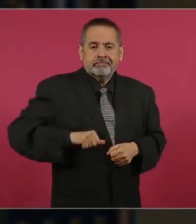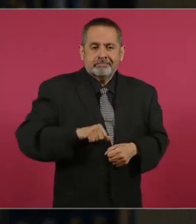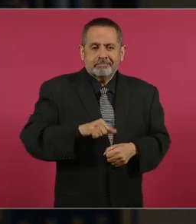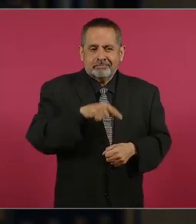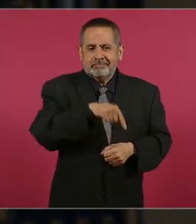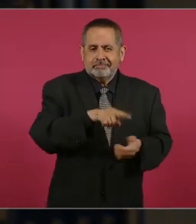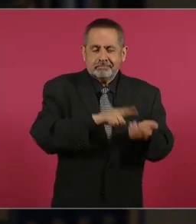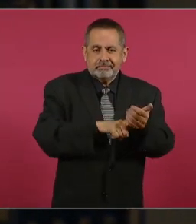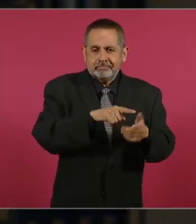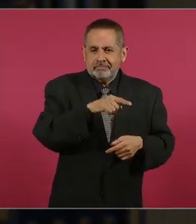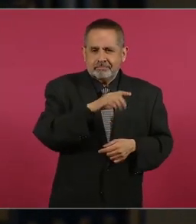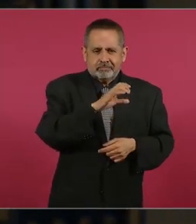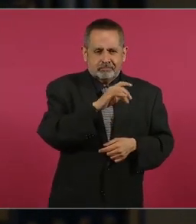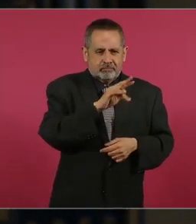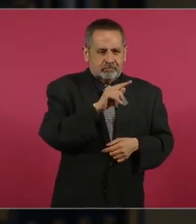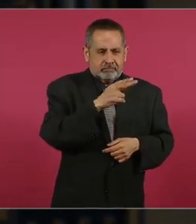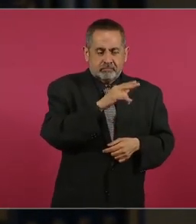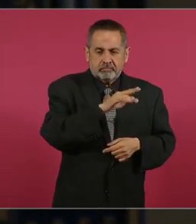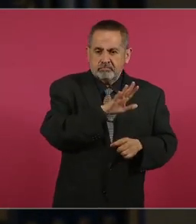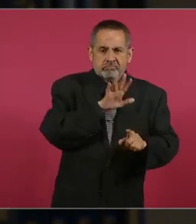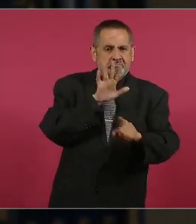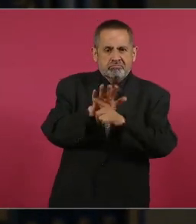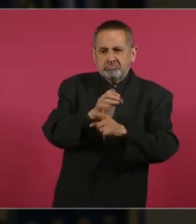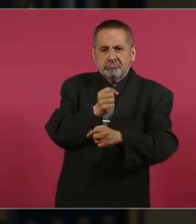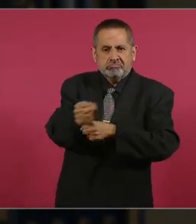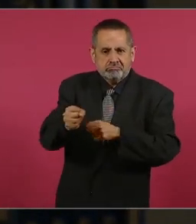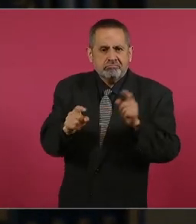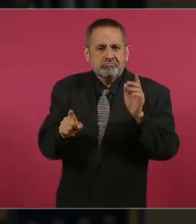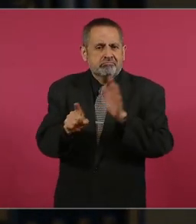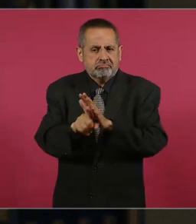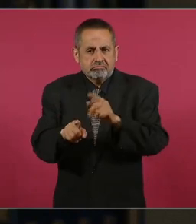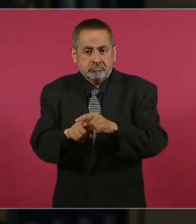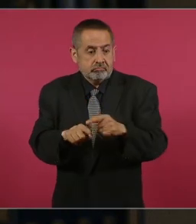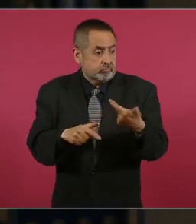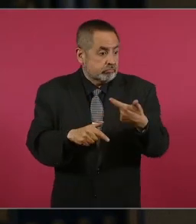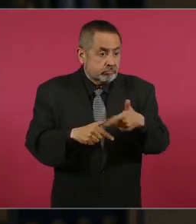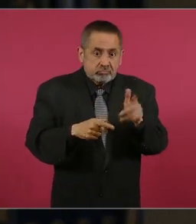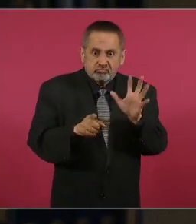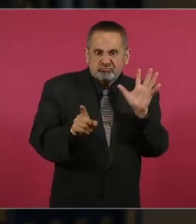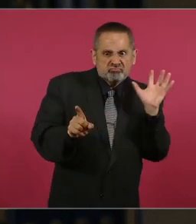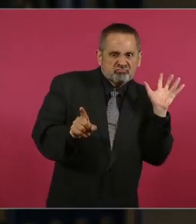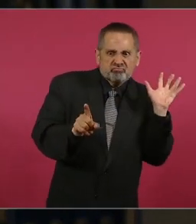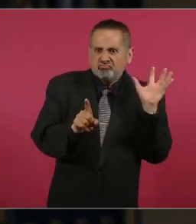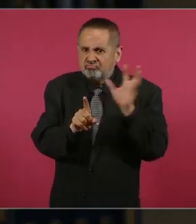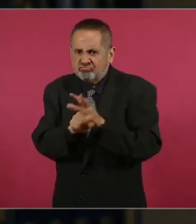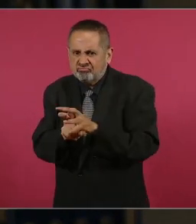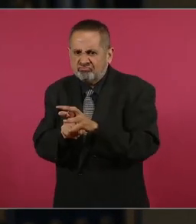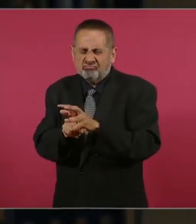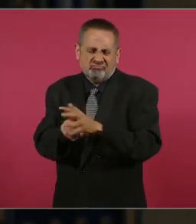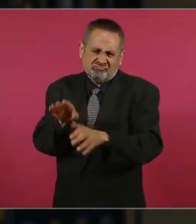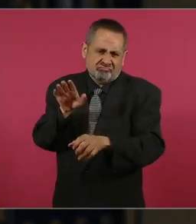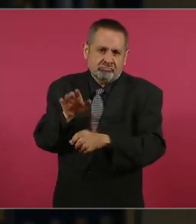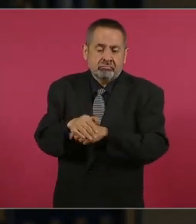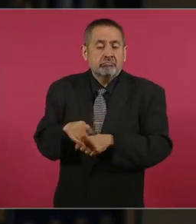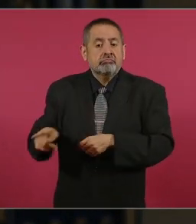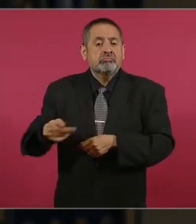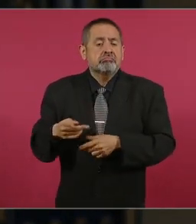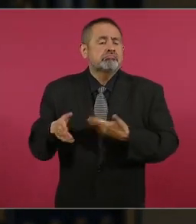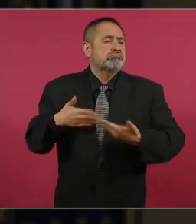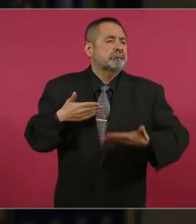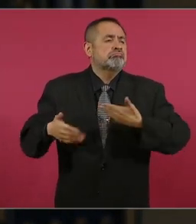Cuevas. Roberto Noricumbo fue agredido por casi una docena de hombres, presidente, mientras él paseaba su